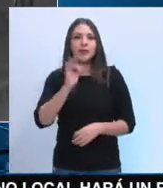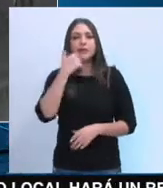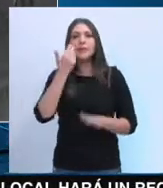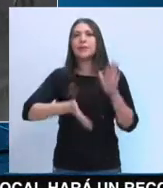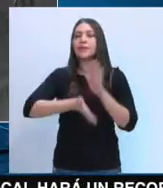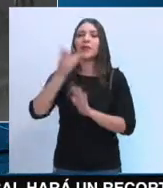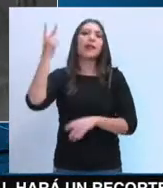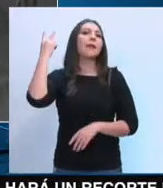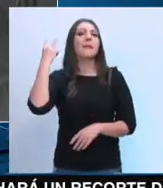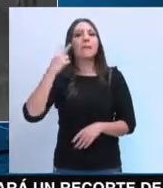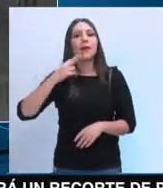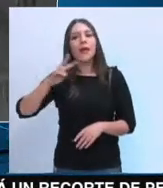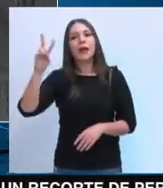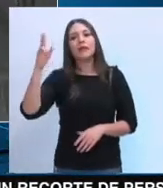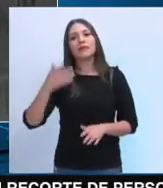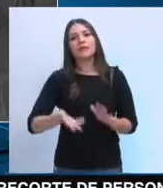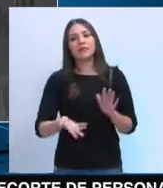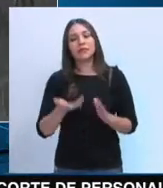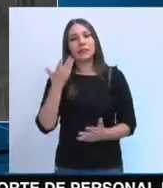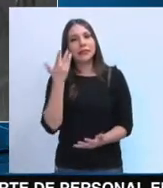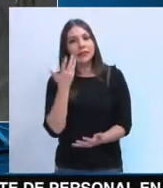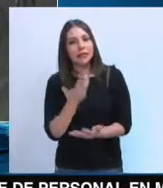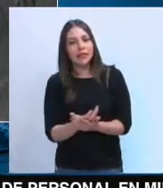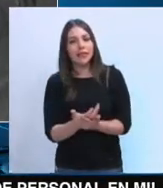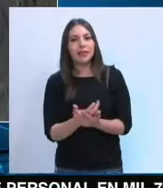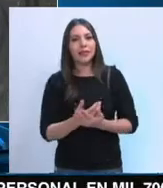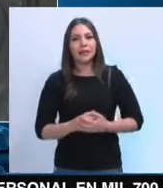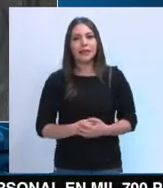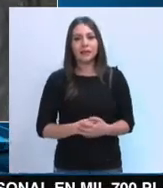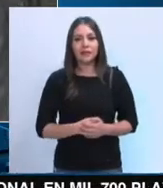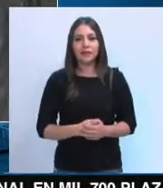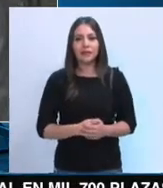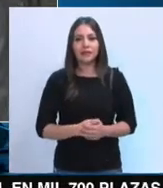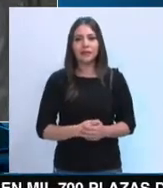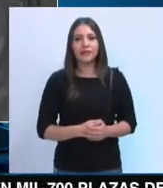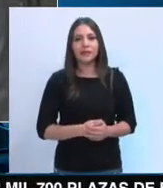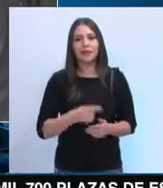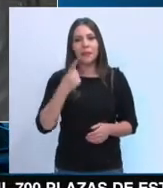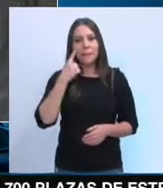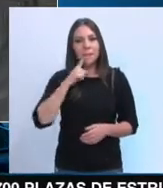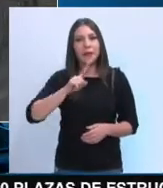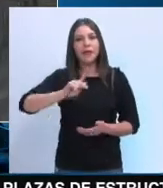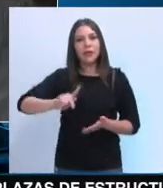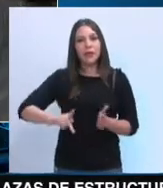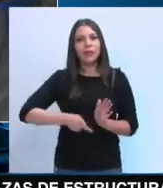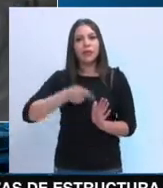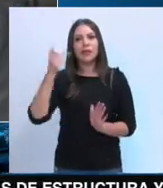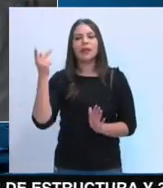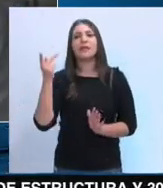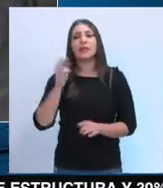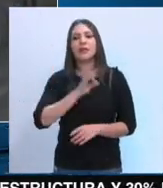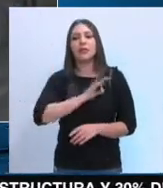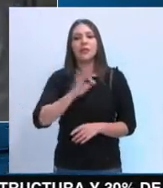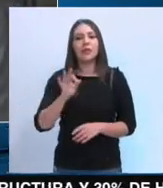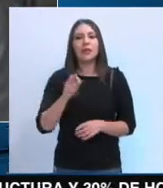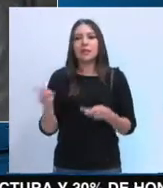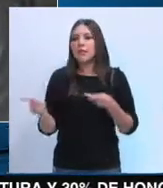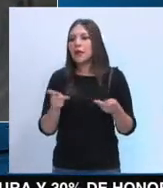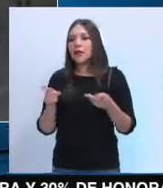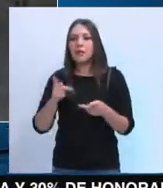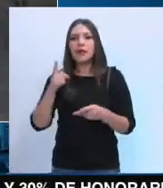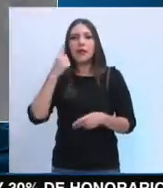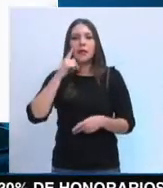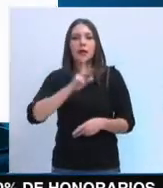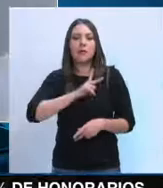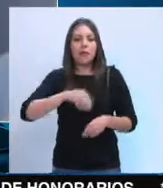para poder descansar y volver a reprogramarse para poder estar bien en todos los